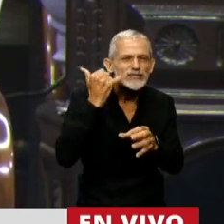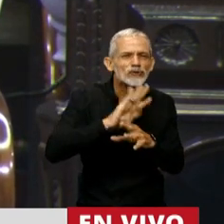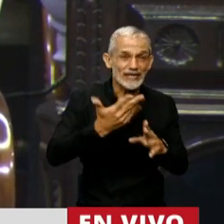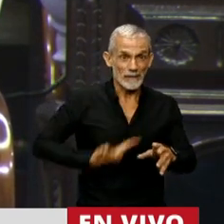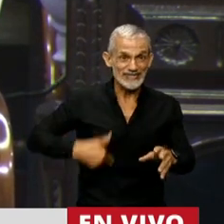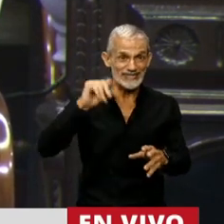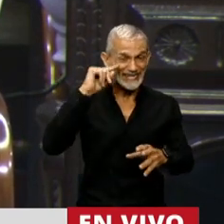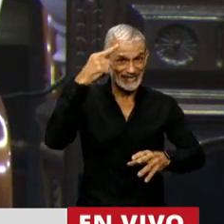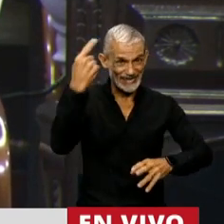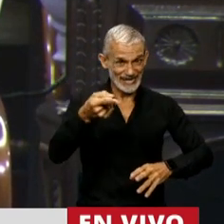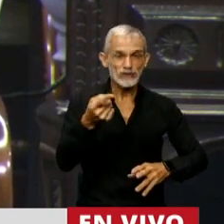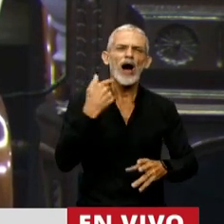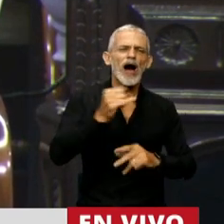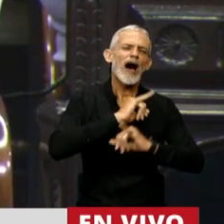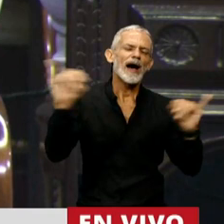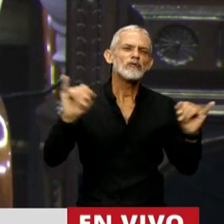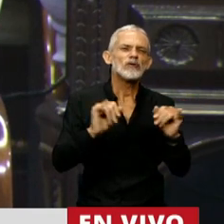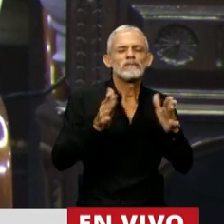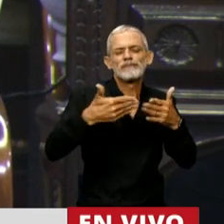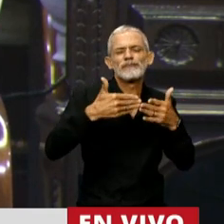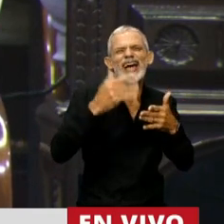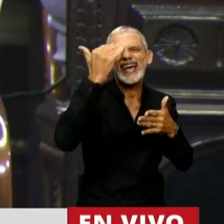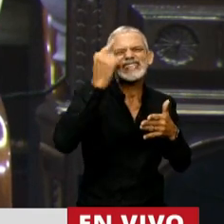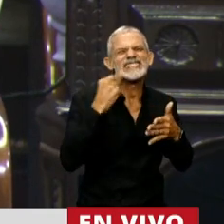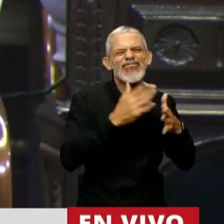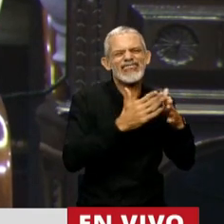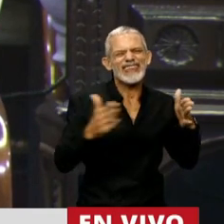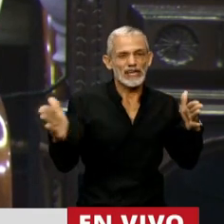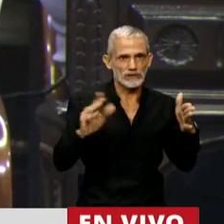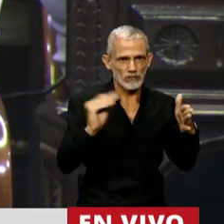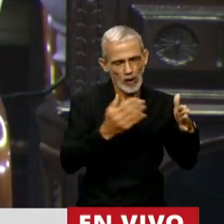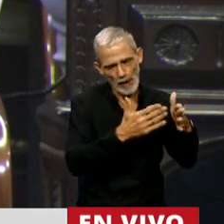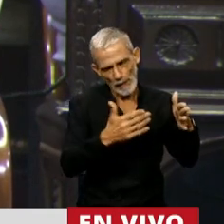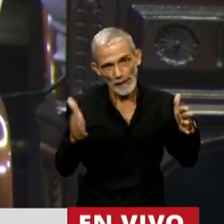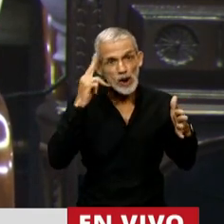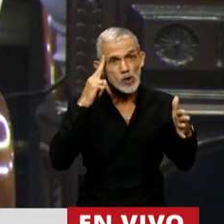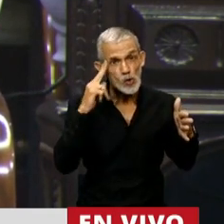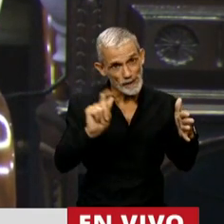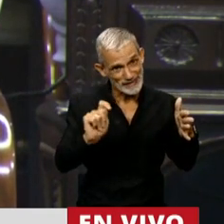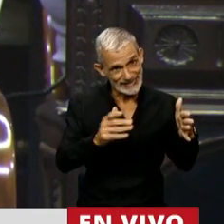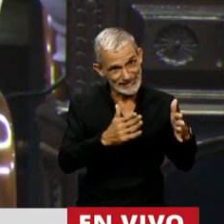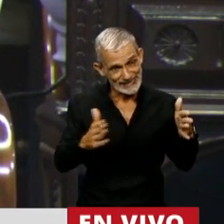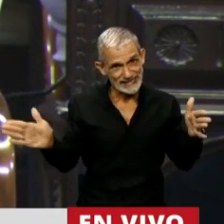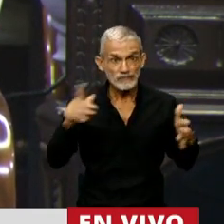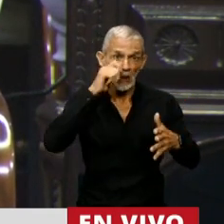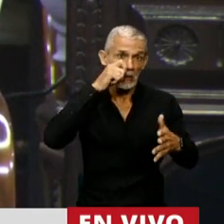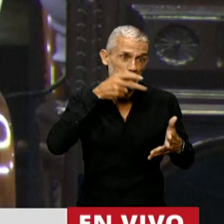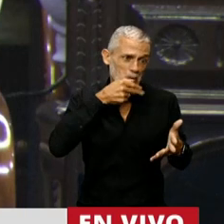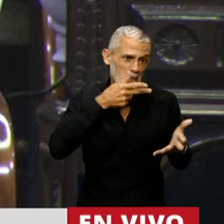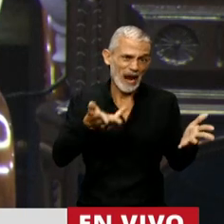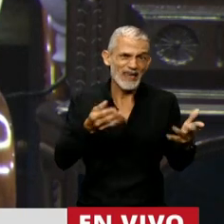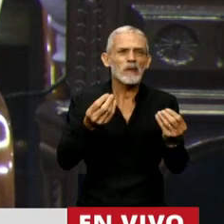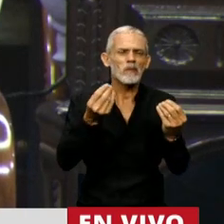del presidente de la Nación, que anunció una cuarentena por 15 días, que terminó siendo por 9 meses. No testeamos,